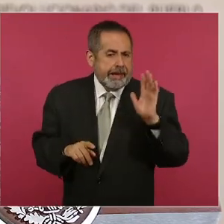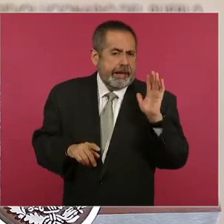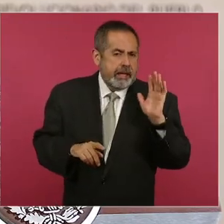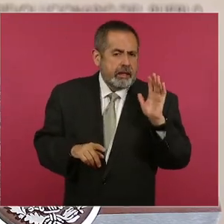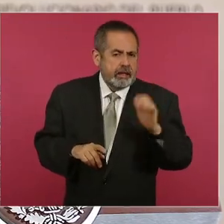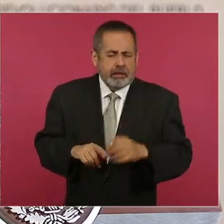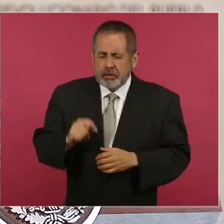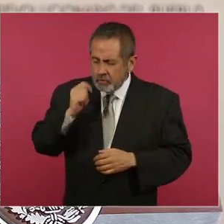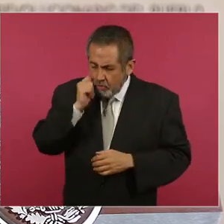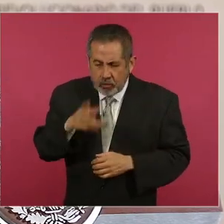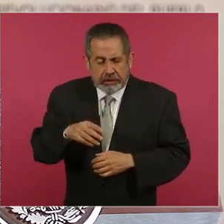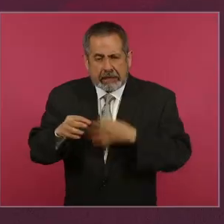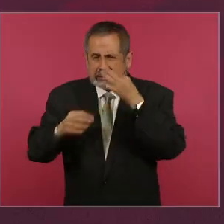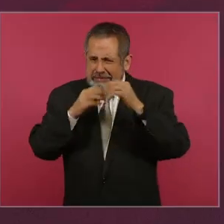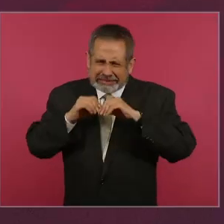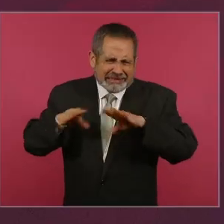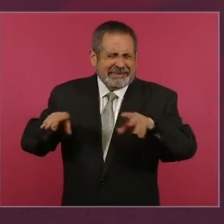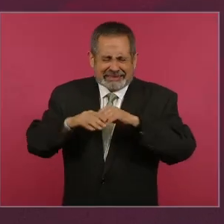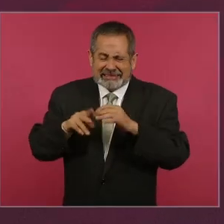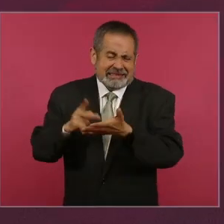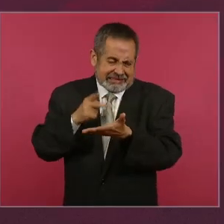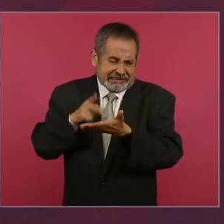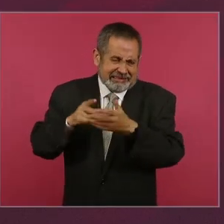no le hace que se caigan excesos,